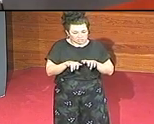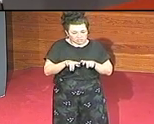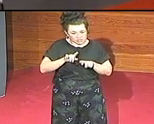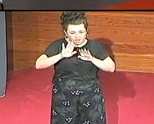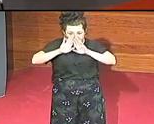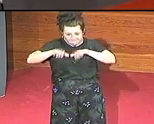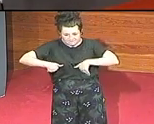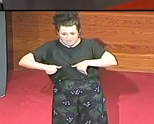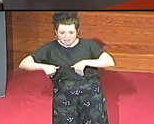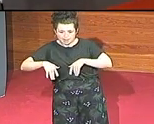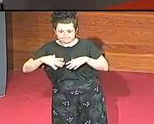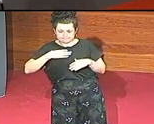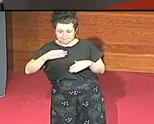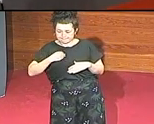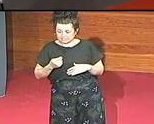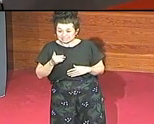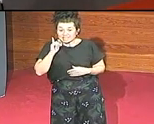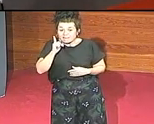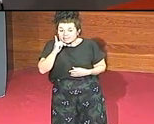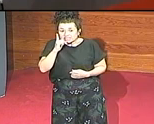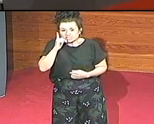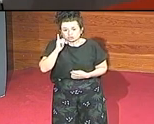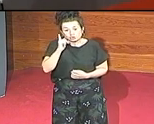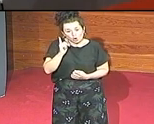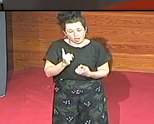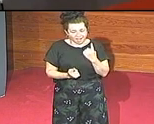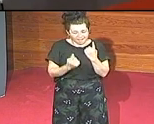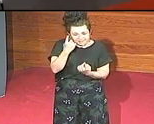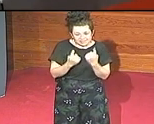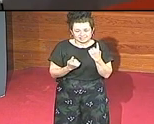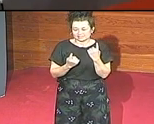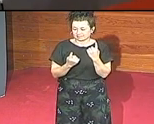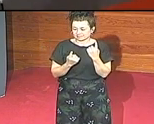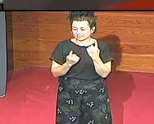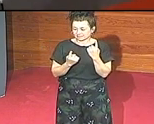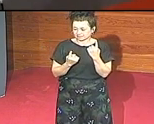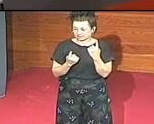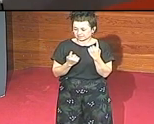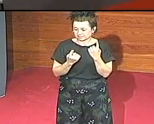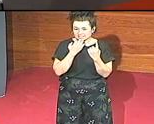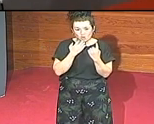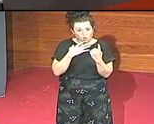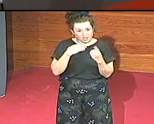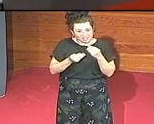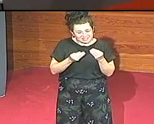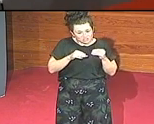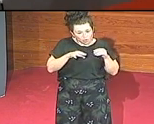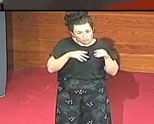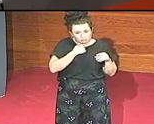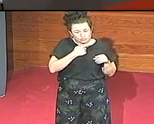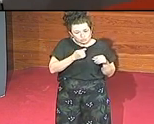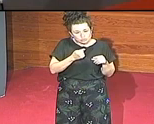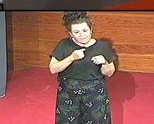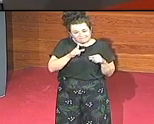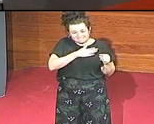y a veces sólo a veces sucede que eso que has hecho pues a alguien le ha gustado y lo quiero utilizar por ejemplo